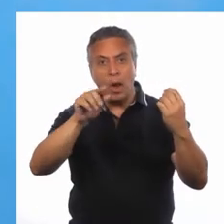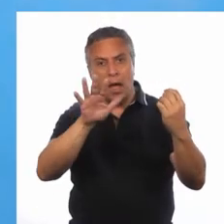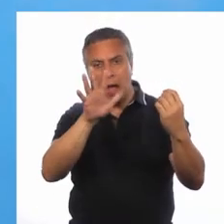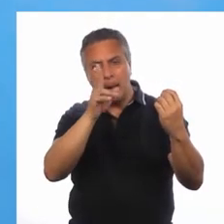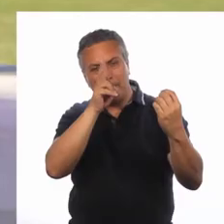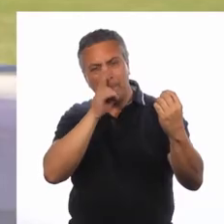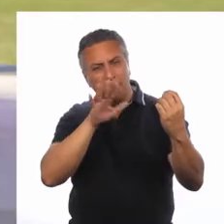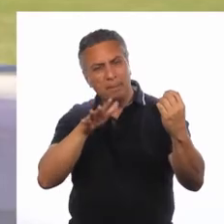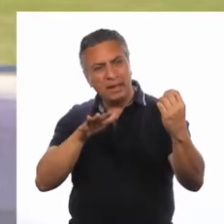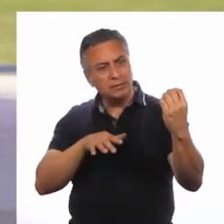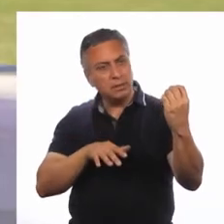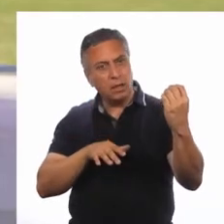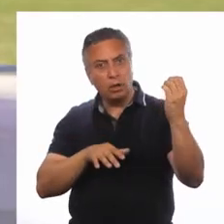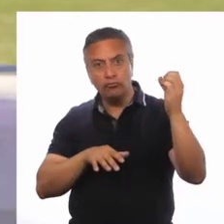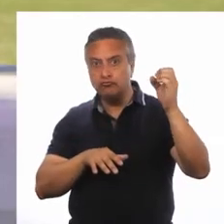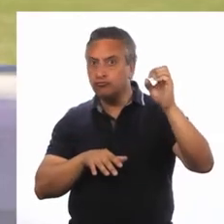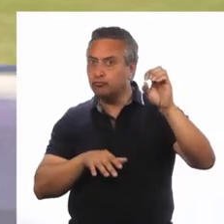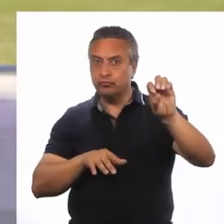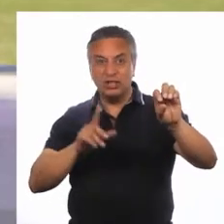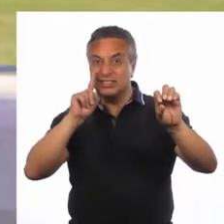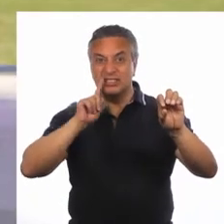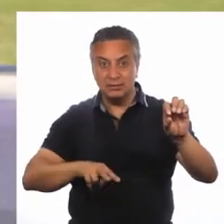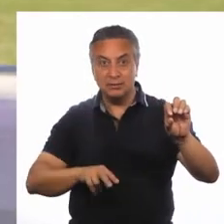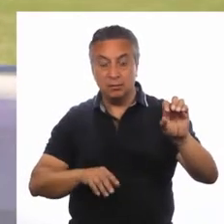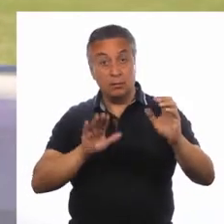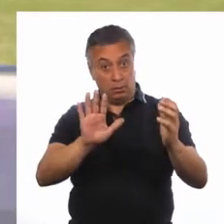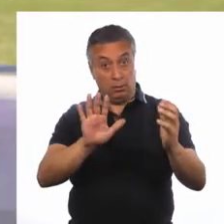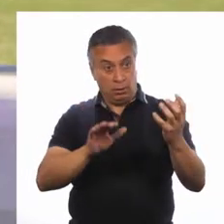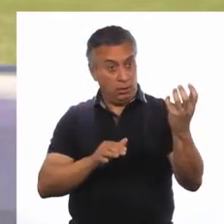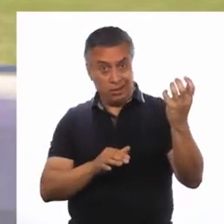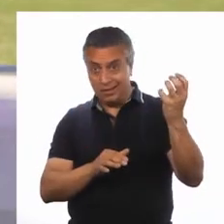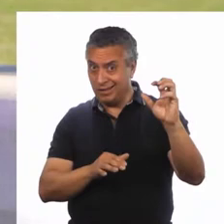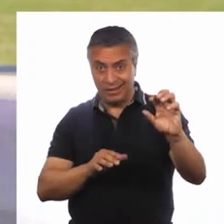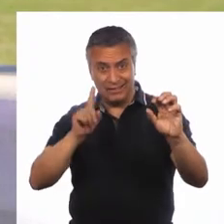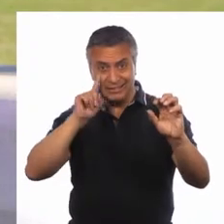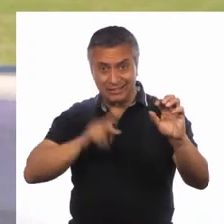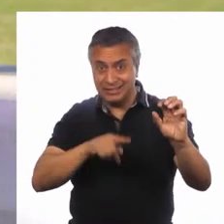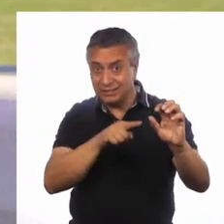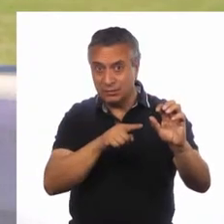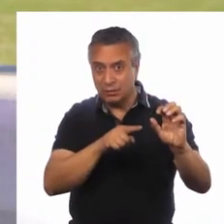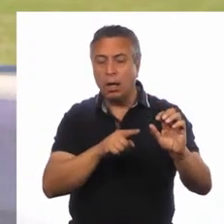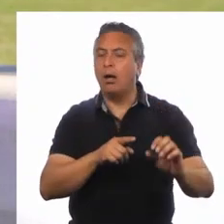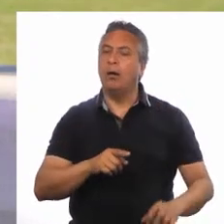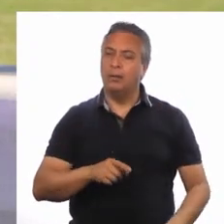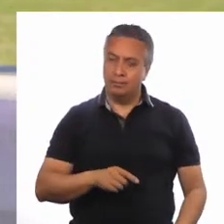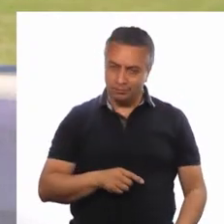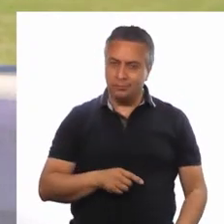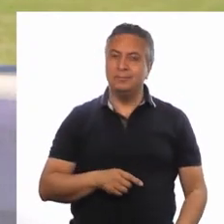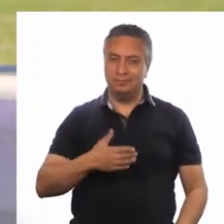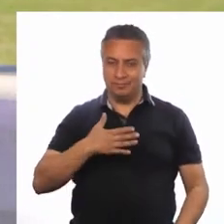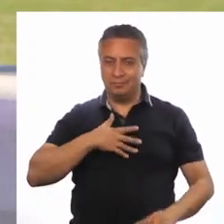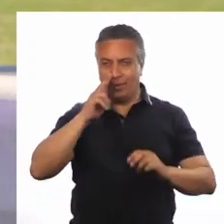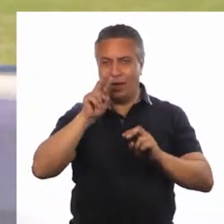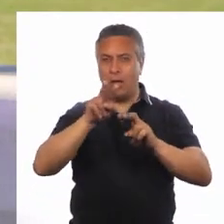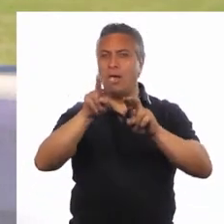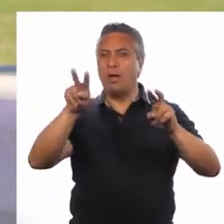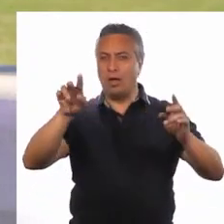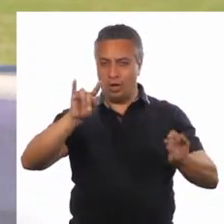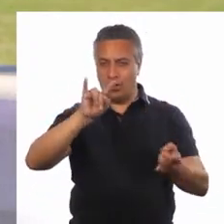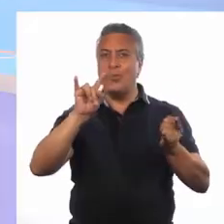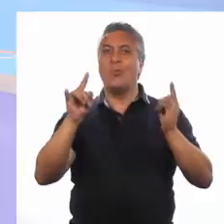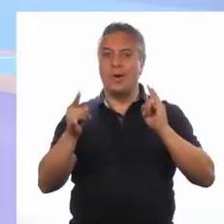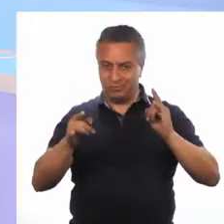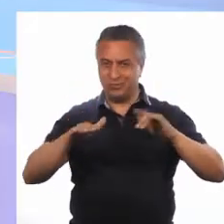girar? ¿No gira? Si algo que he aprendido es que en el universo nada está quieto y todo está en movimiento y en particular